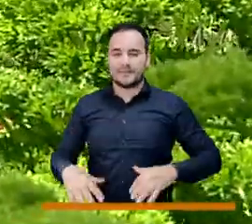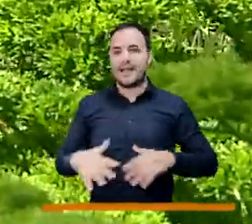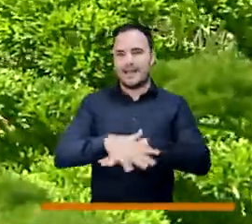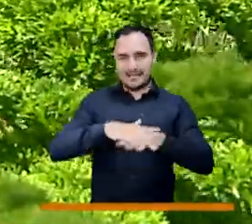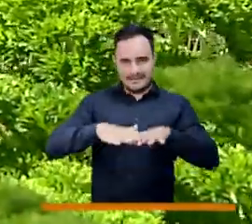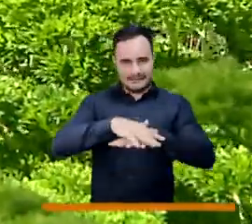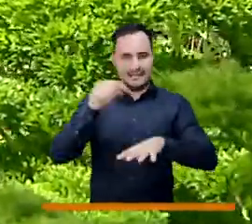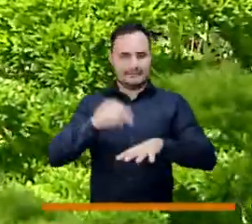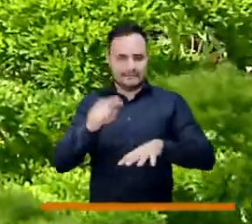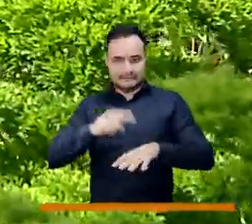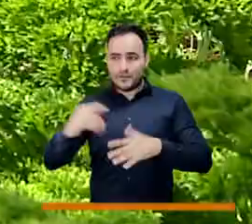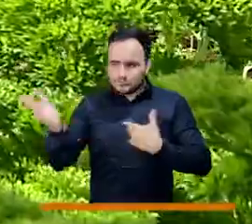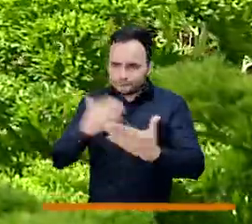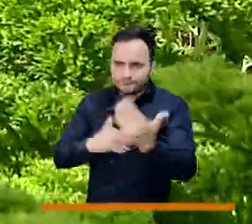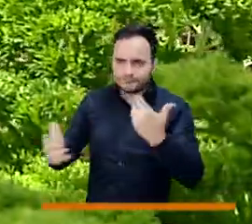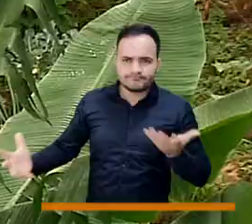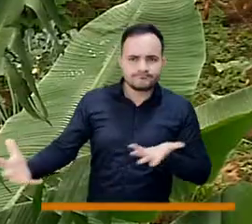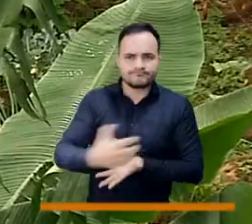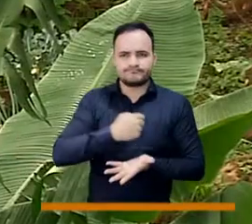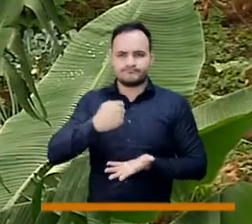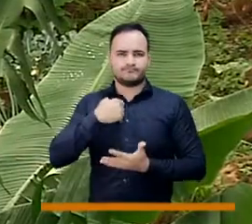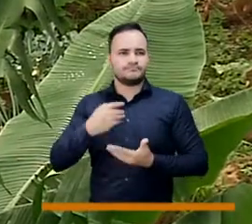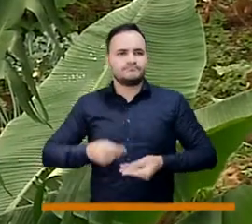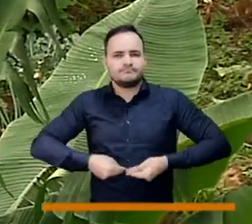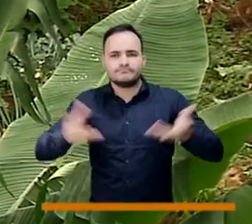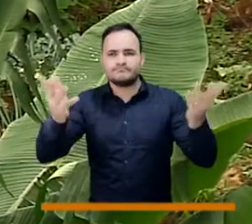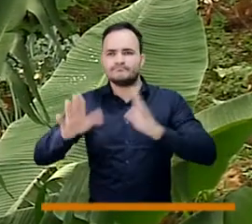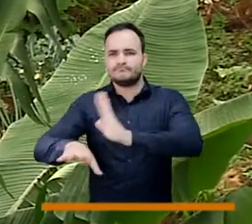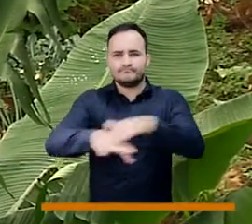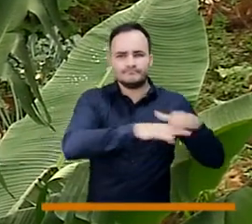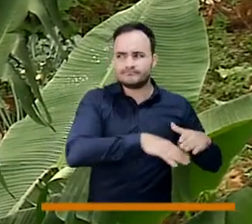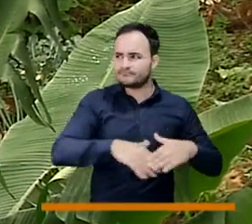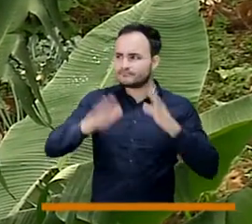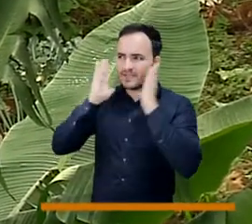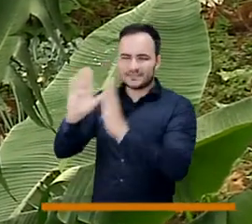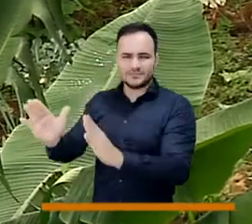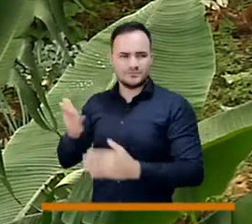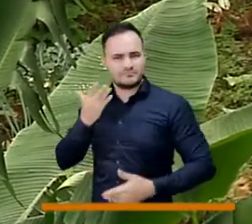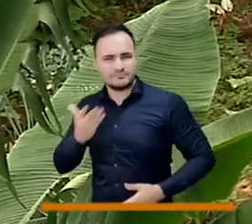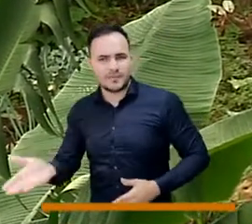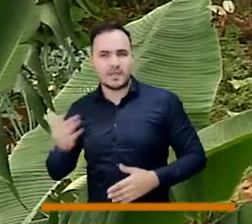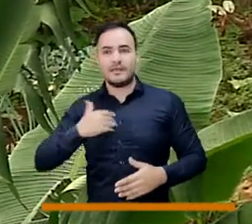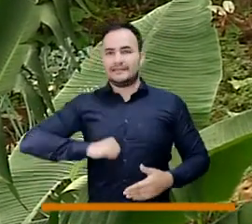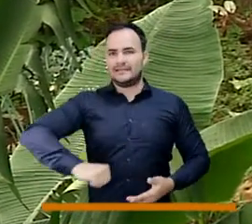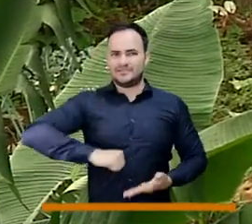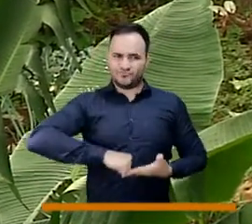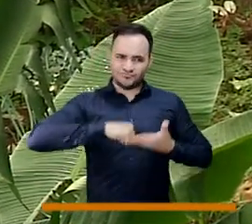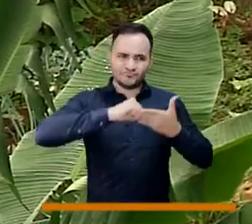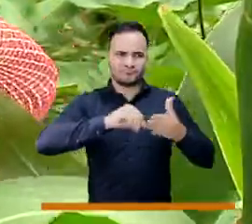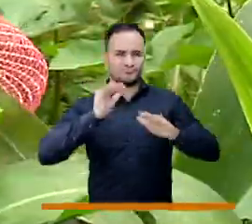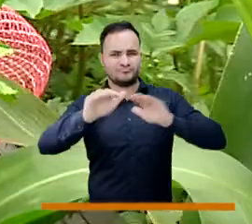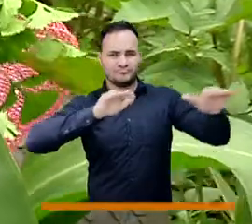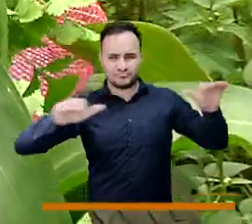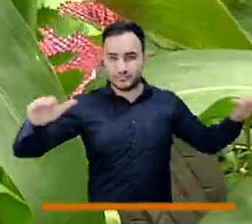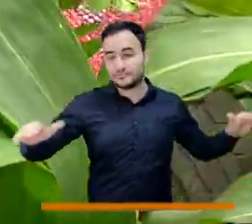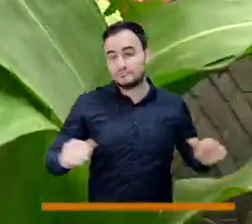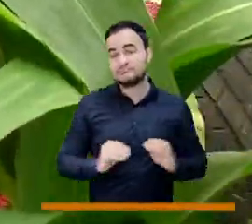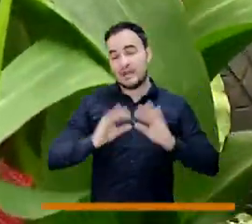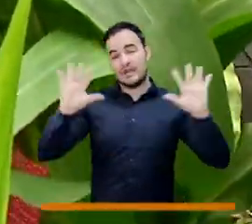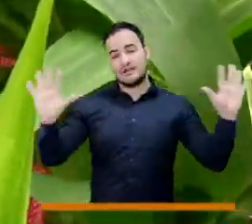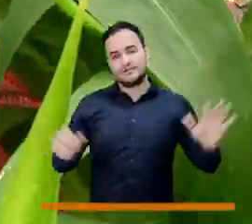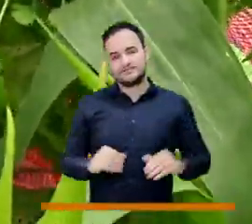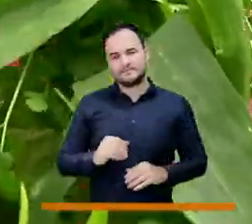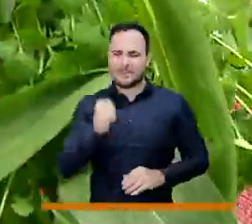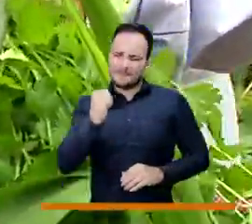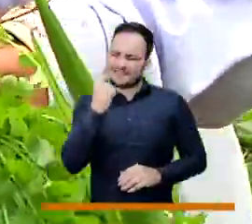estos espacios es poner la voz, es estar en esos espacios reivindicando nuestros derechos, pero sobre todo lo